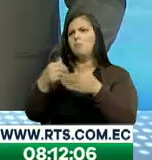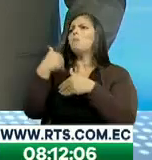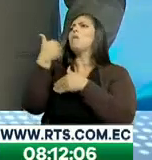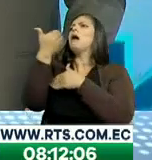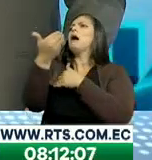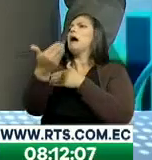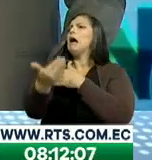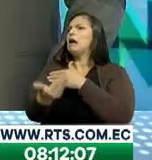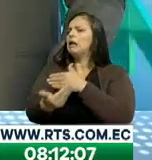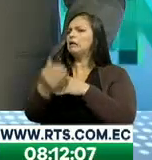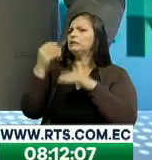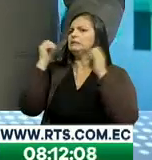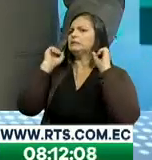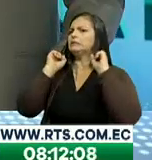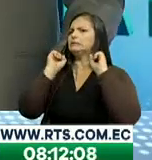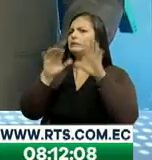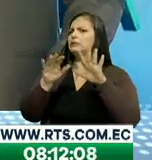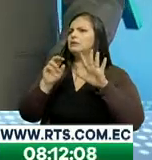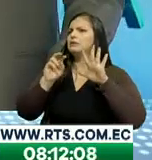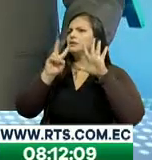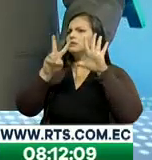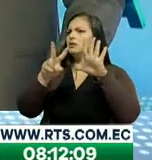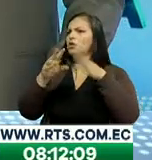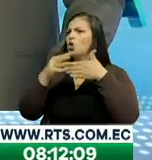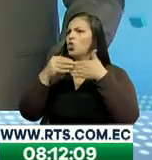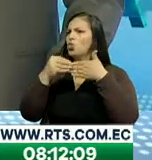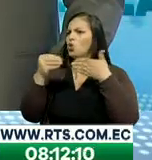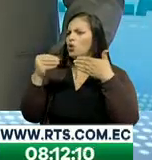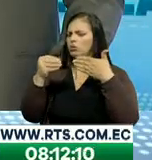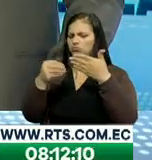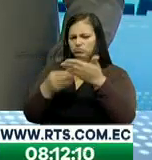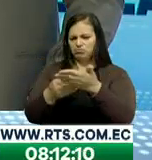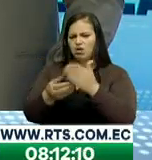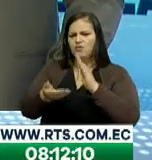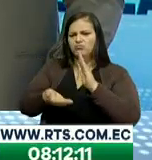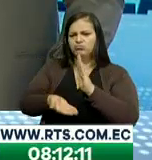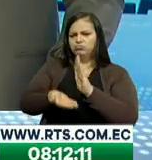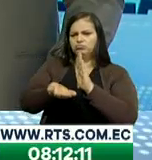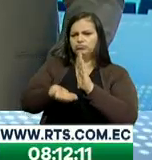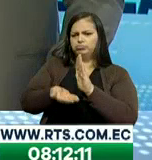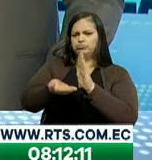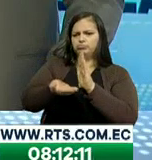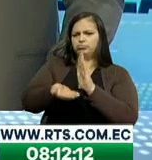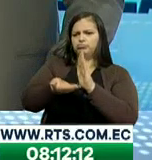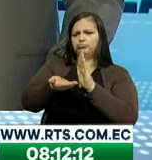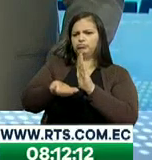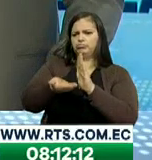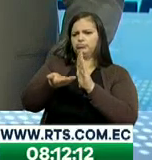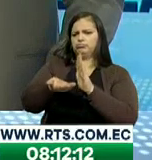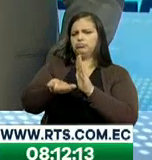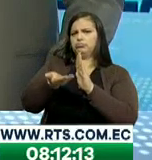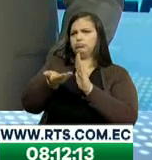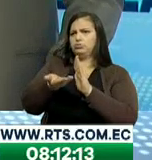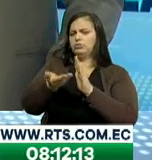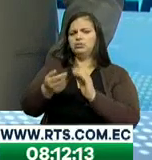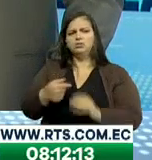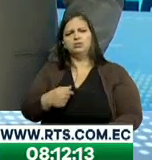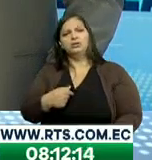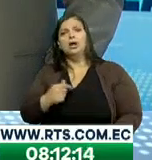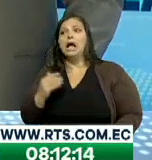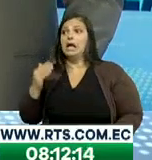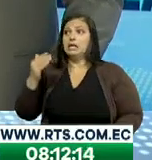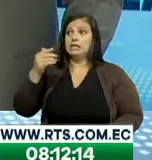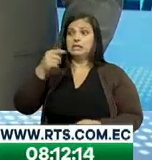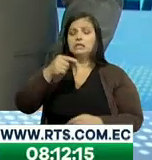vuelta, me dijeron, parece ser que algo incrementado del electrodoméstico. El medidor está loco, le dijeron. No, me dijeron, no. De